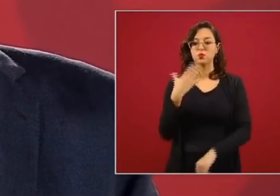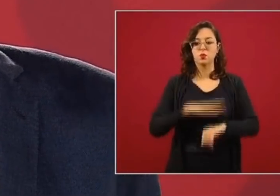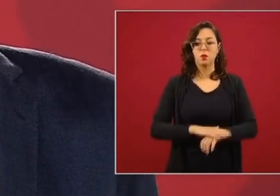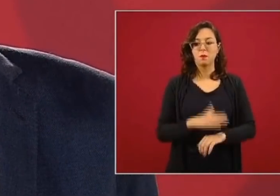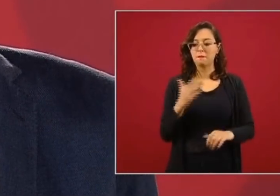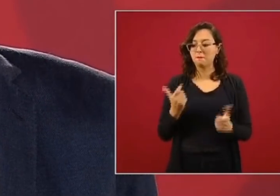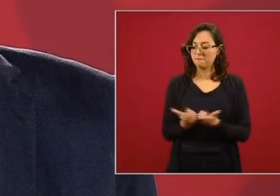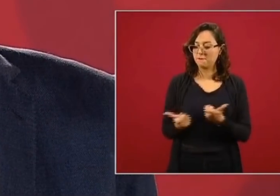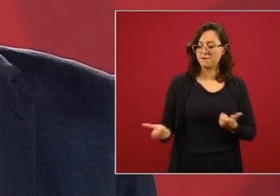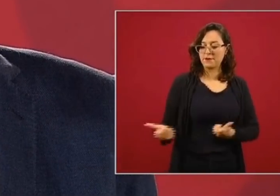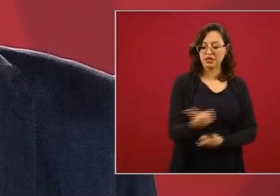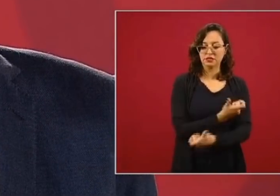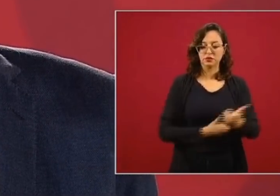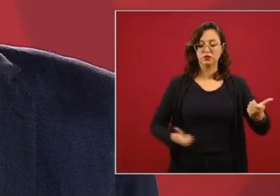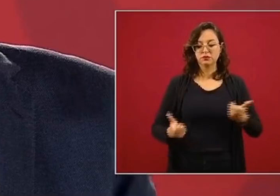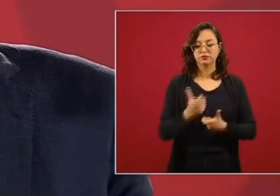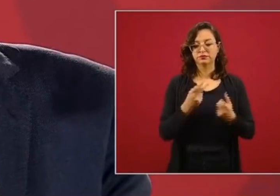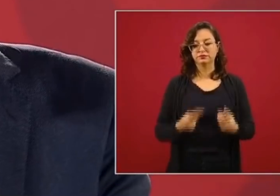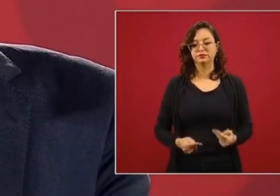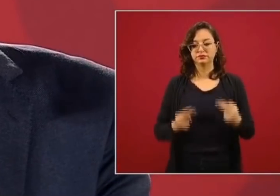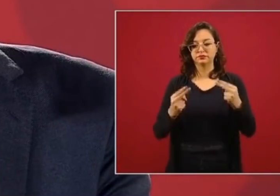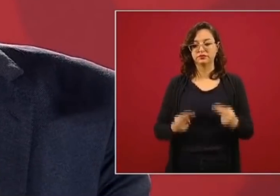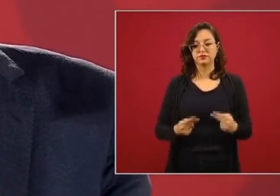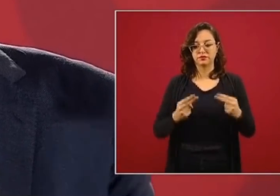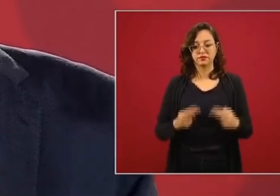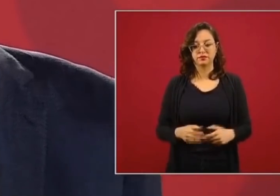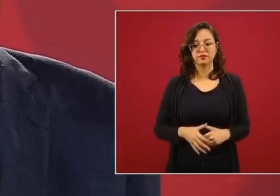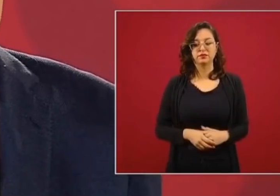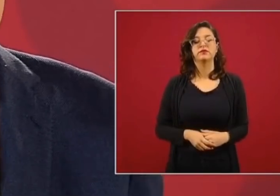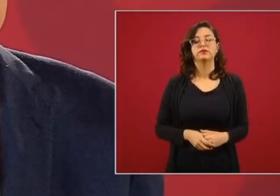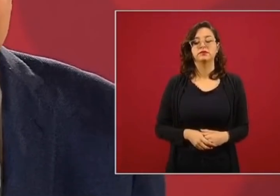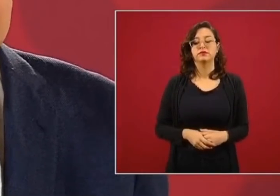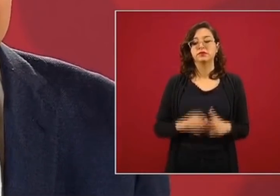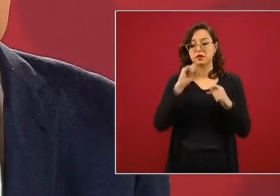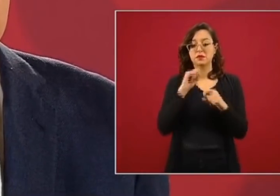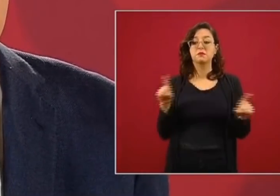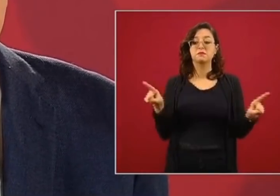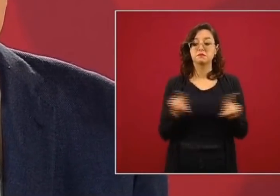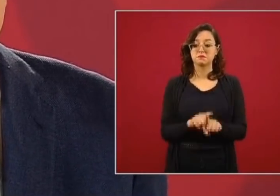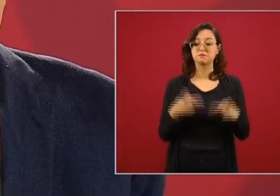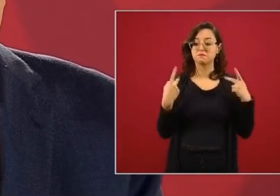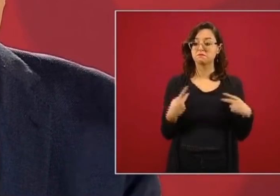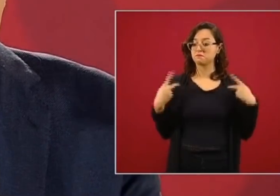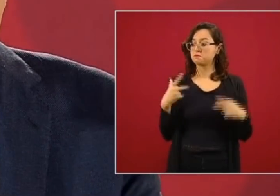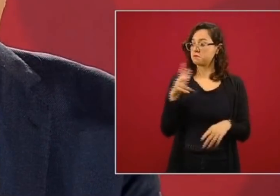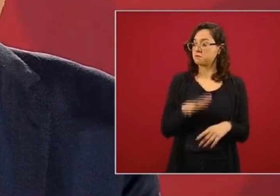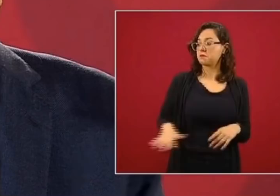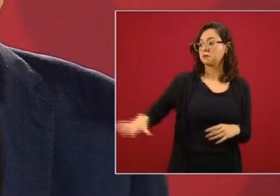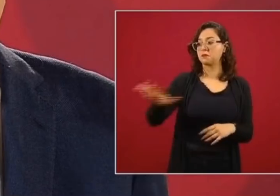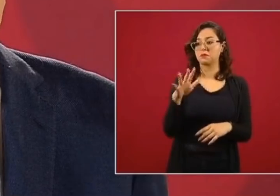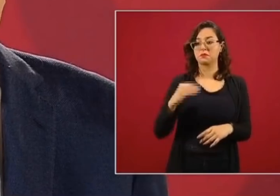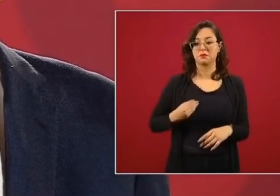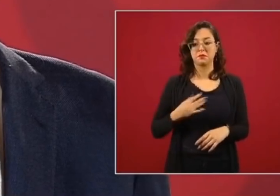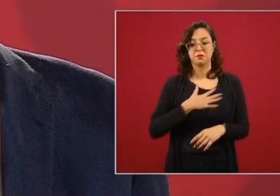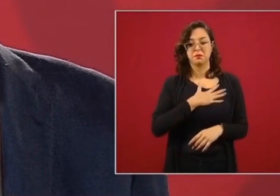fortalecer el comercio y el que haya bienestar en